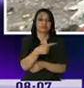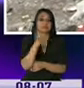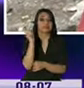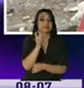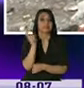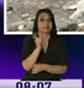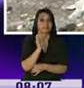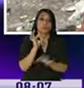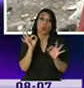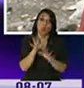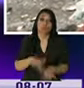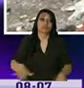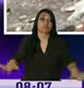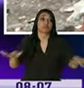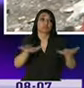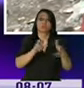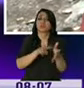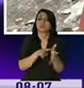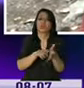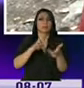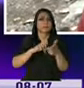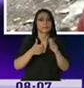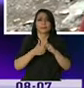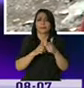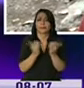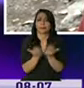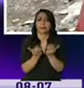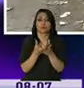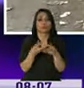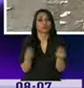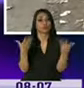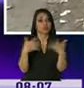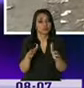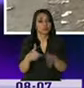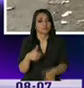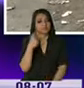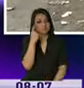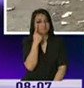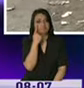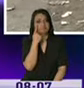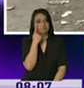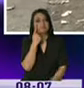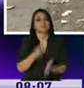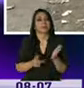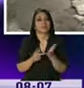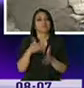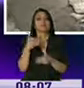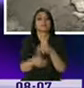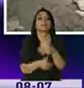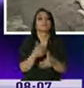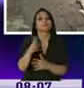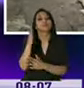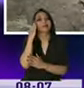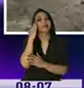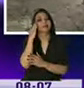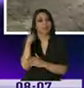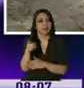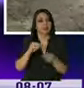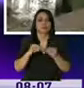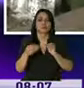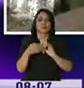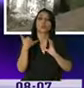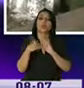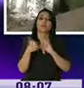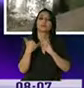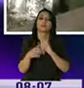resto de la ciudad el problema de la basura ya se haya superado. Nosotros vamos a estar pendientes y más adelante sabremos a través de nuestro número de WhatsApp qué es